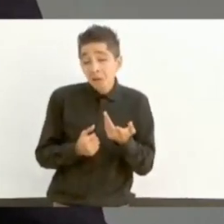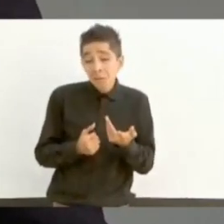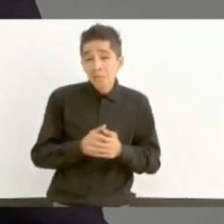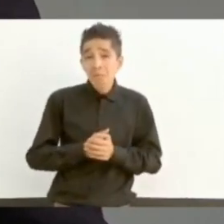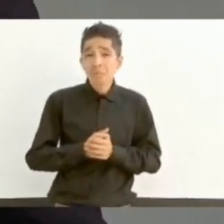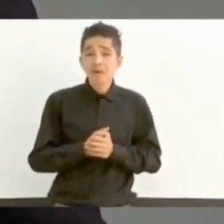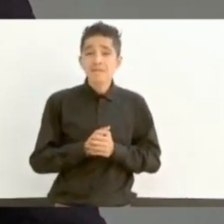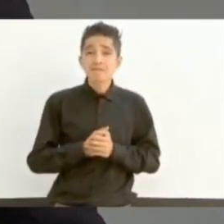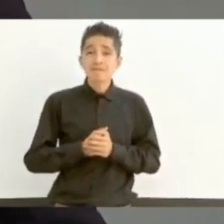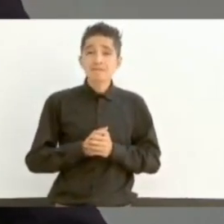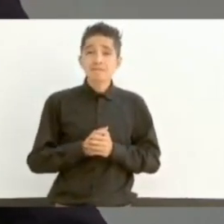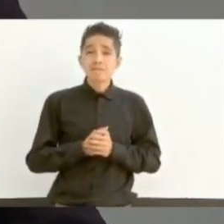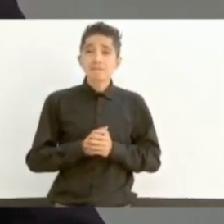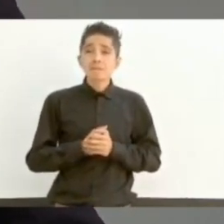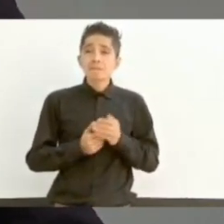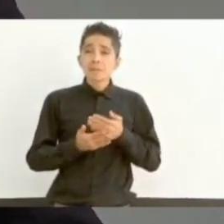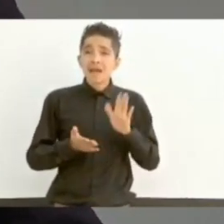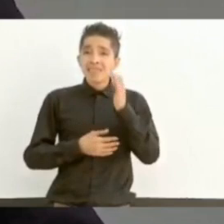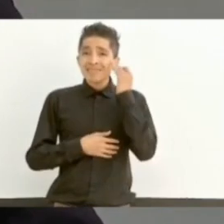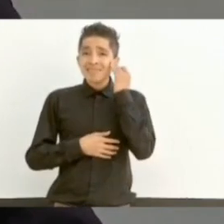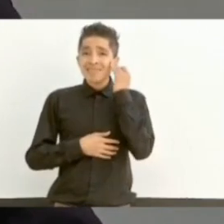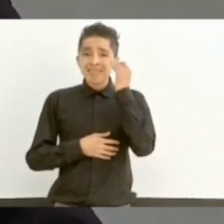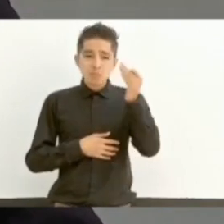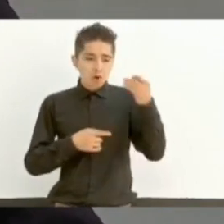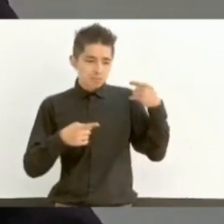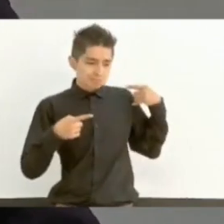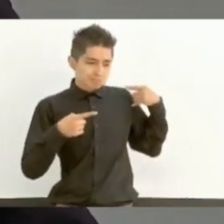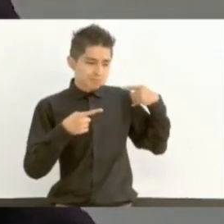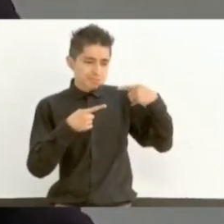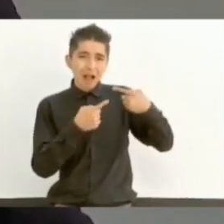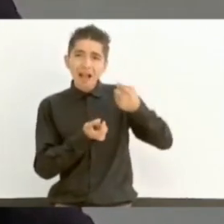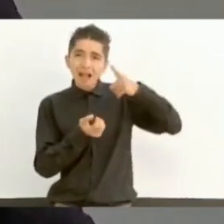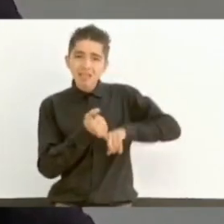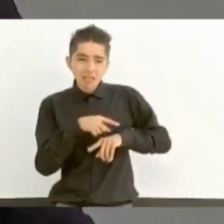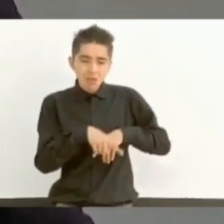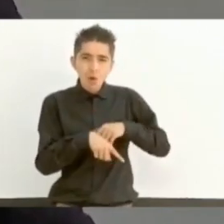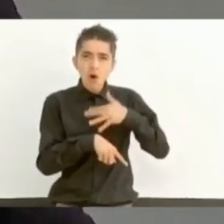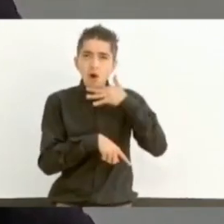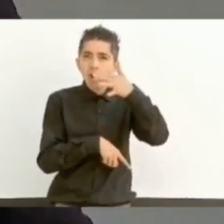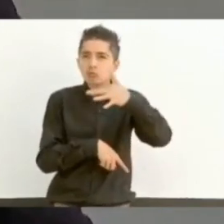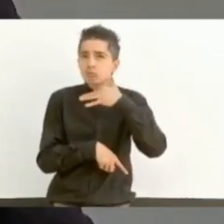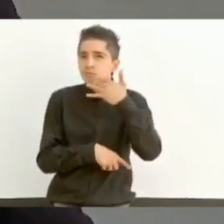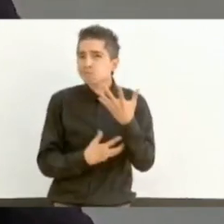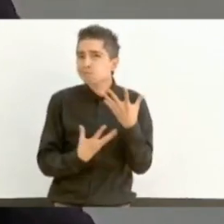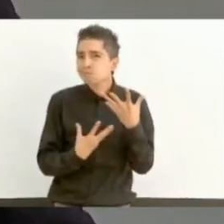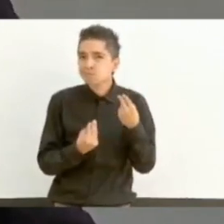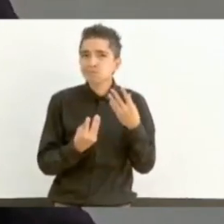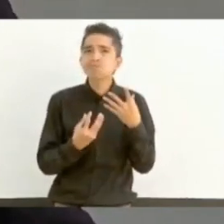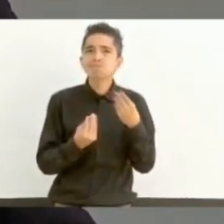de todo un periodo aciago de corrupción que